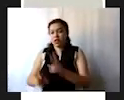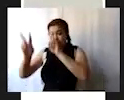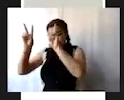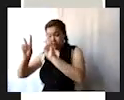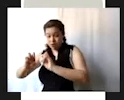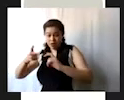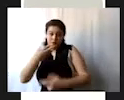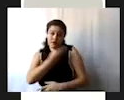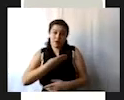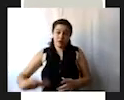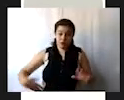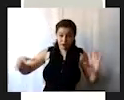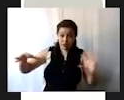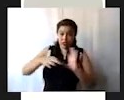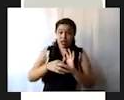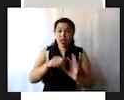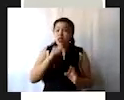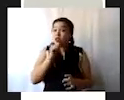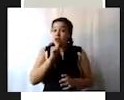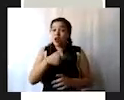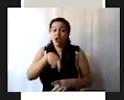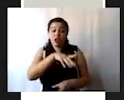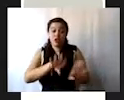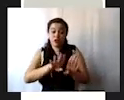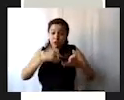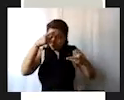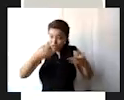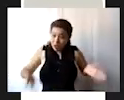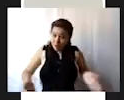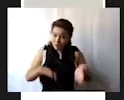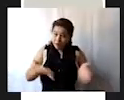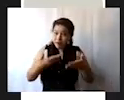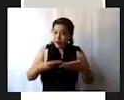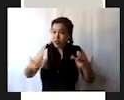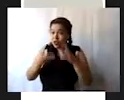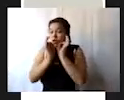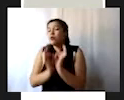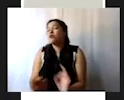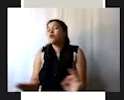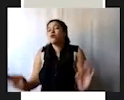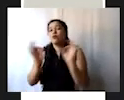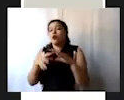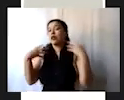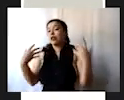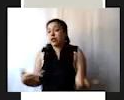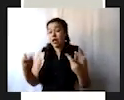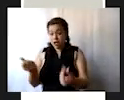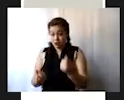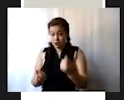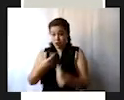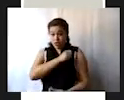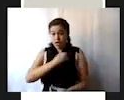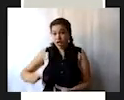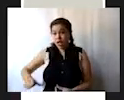no lo están, pues cómo le hacemos para impulsar que lo estén. Ahorita es un momento importante porque pues muchas alcaldías alrededor